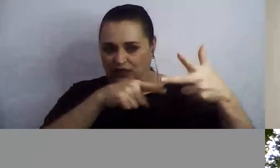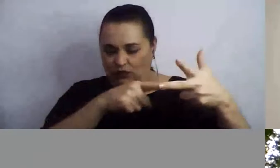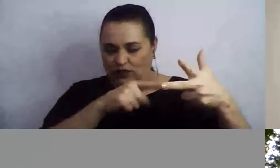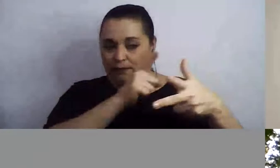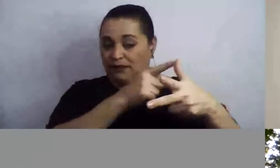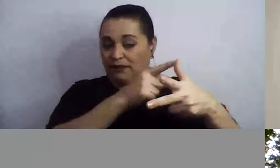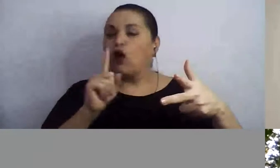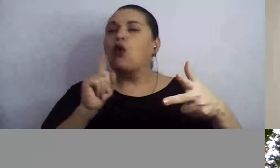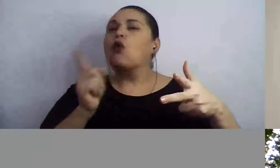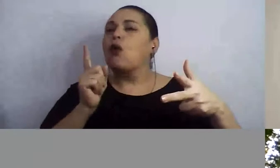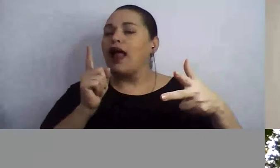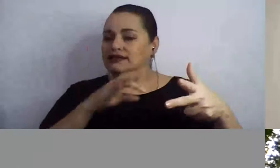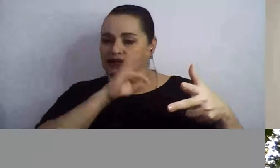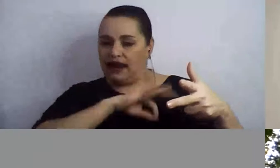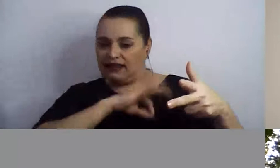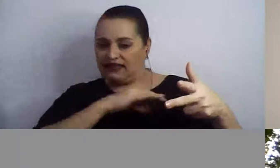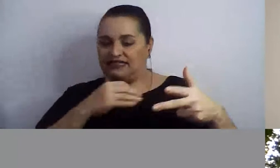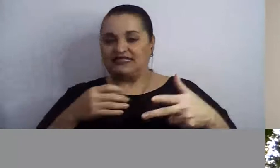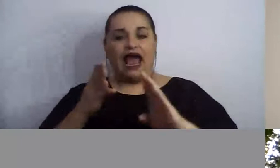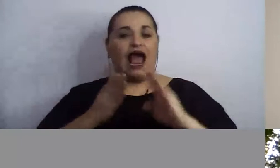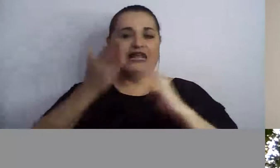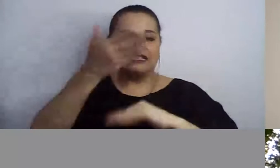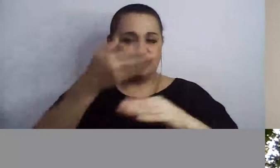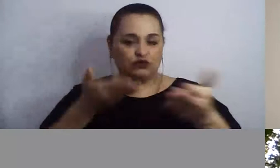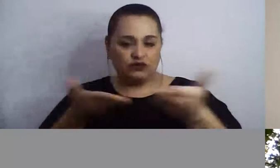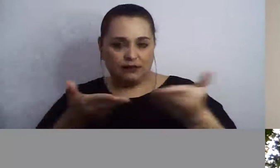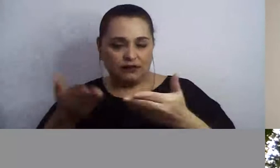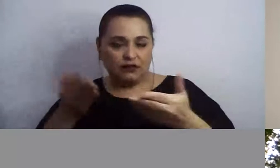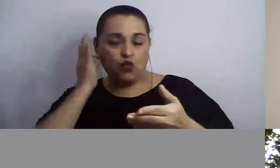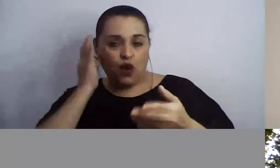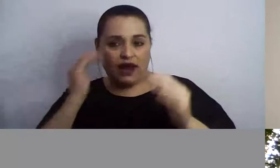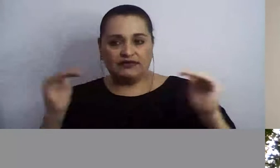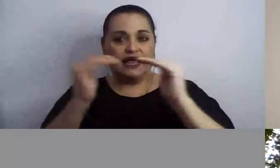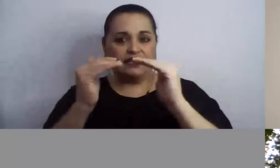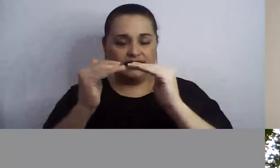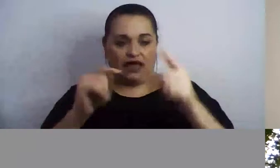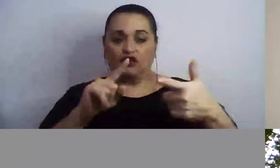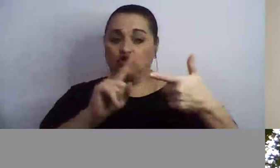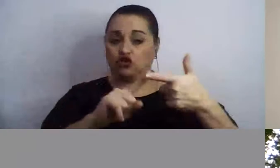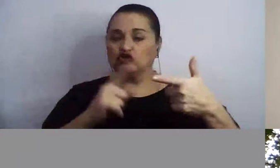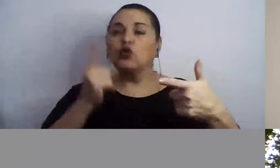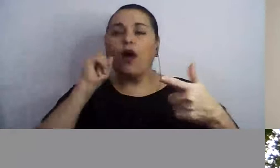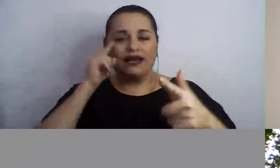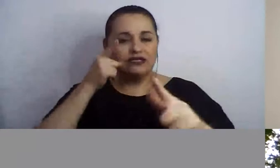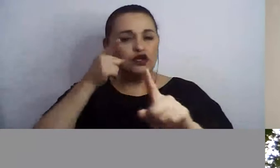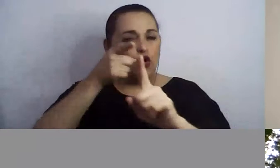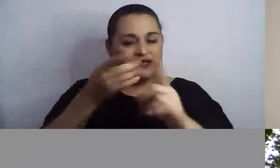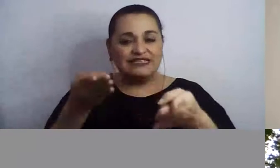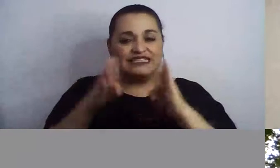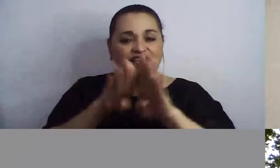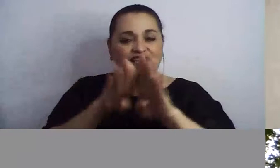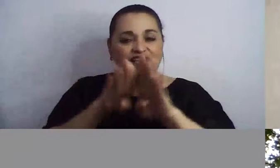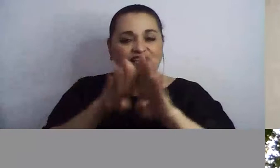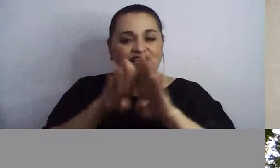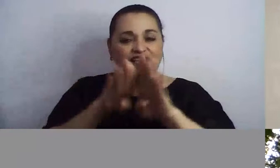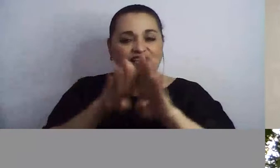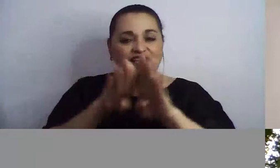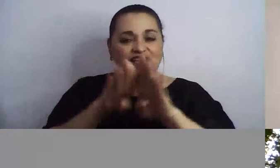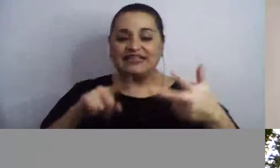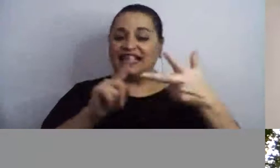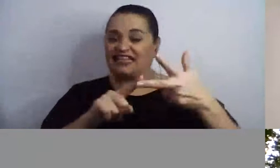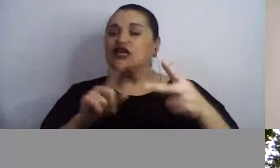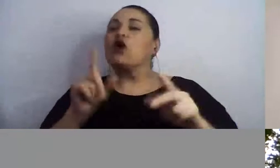garantizan acceso a servicios para mujeres en equidad dos cuáles se orientan a cerrar brechas y cuáles realmente tienden